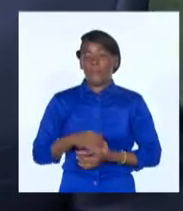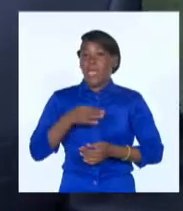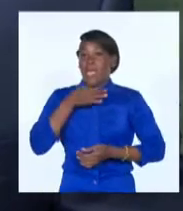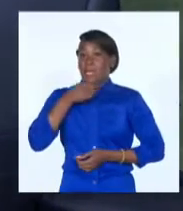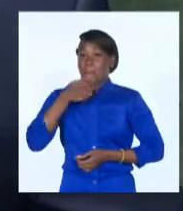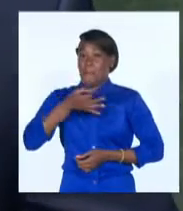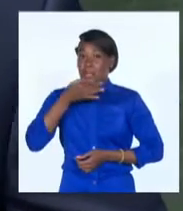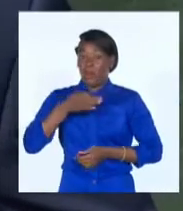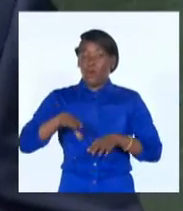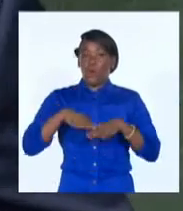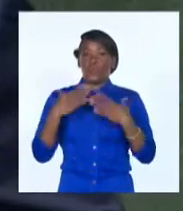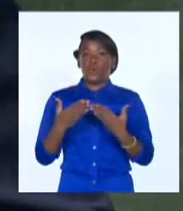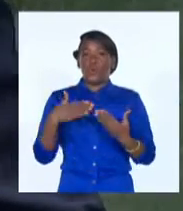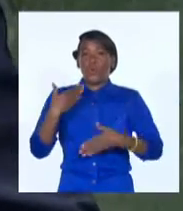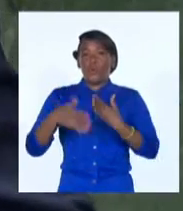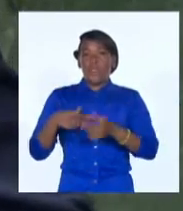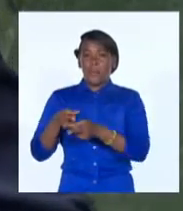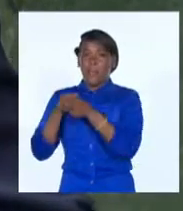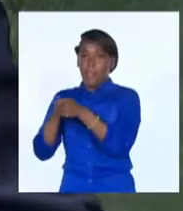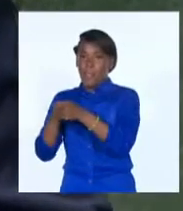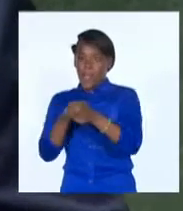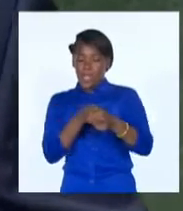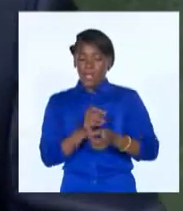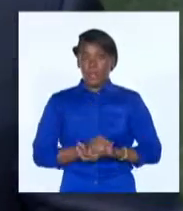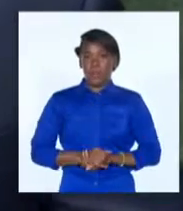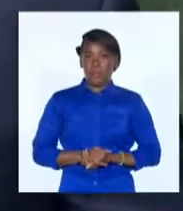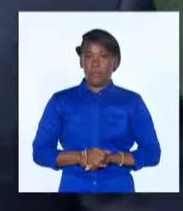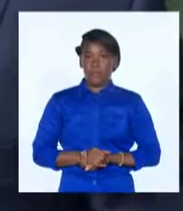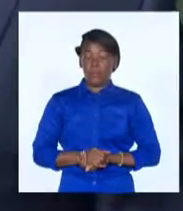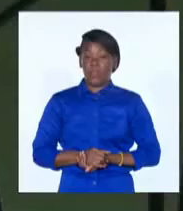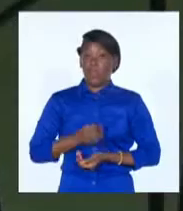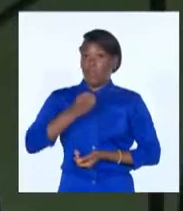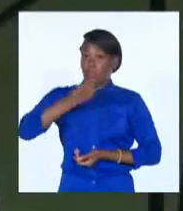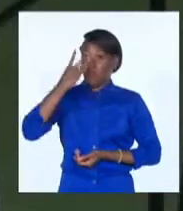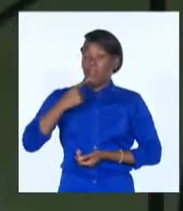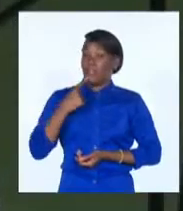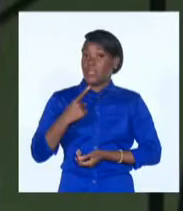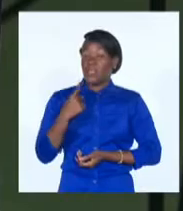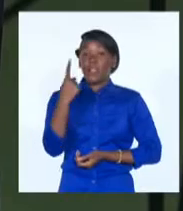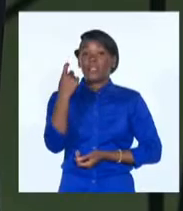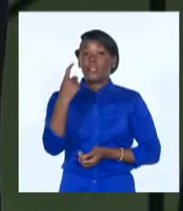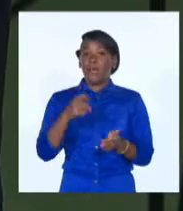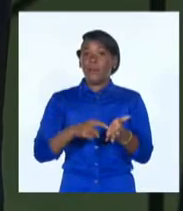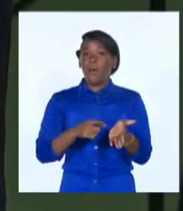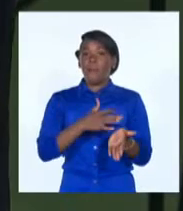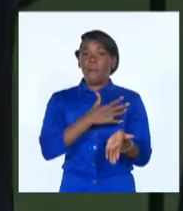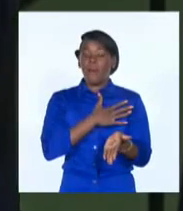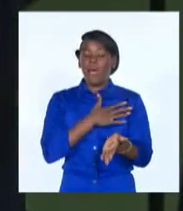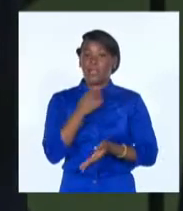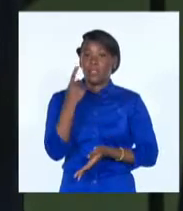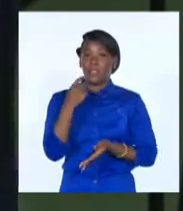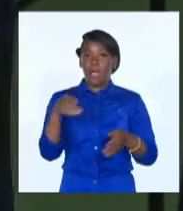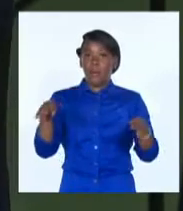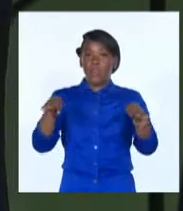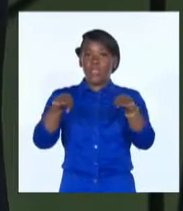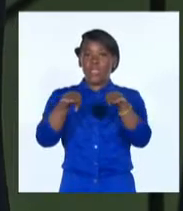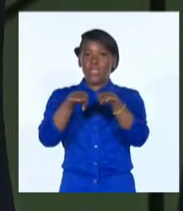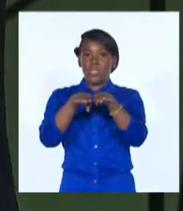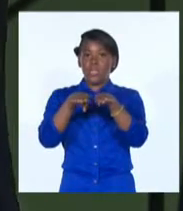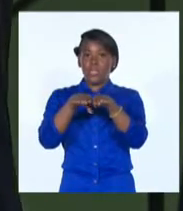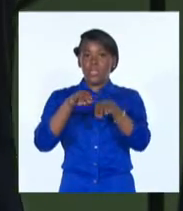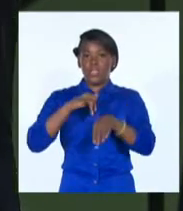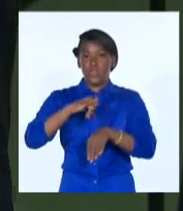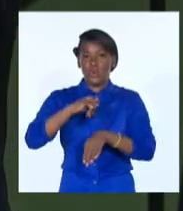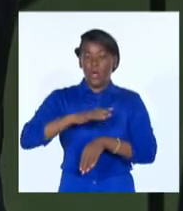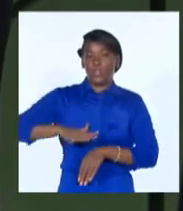para enfrentar el cambio climático y abogó por la paz y por un mundo multipolar, equitativo, democrático y justo. Y condenó ante